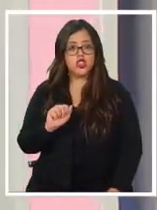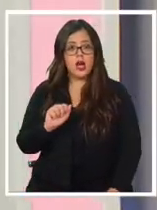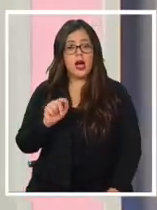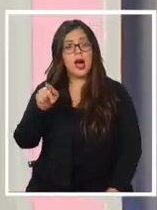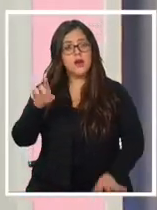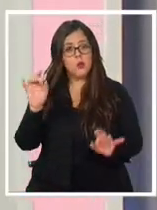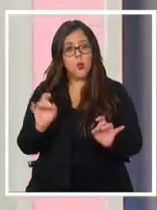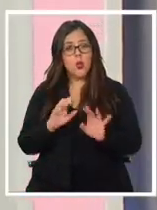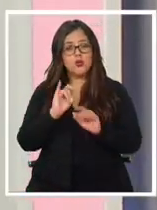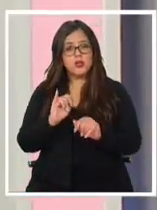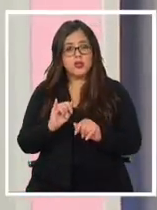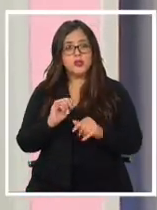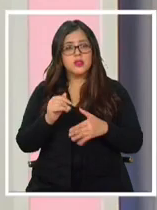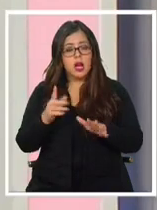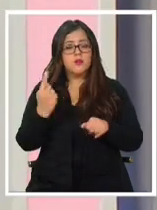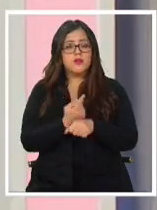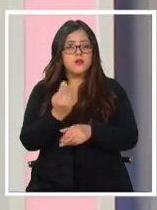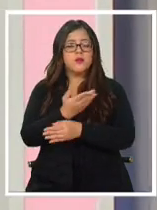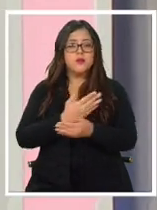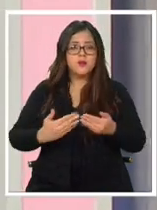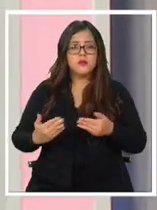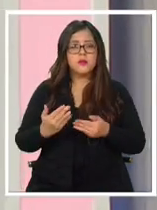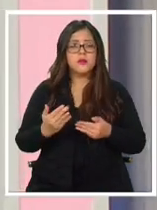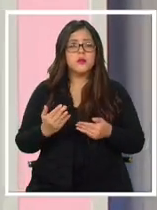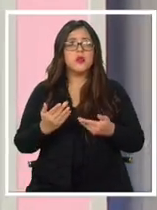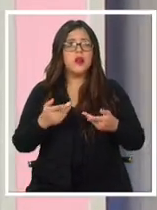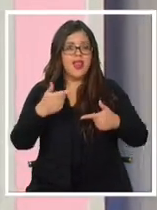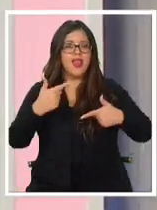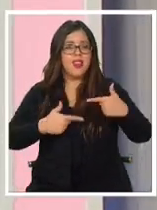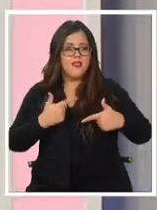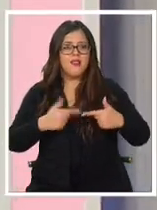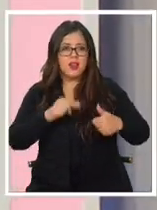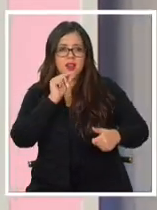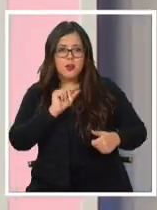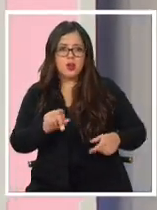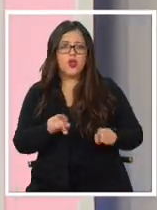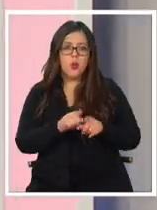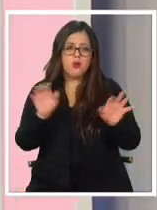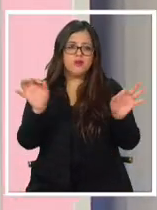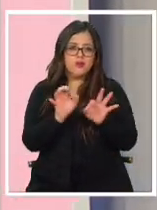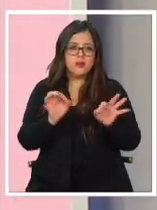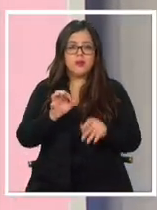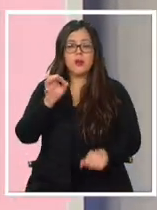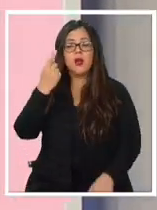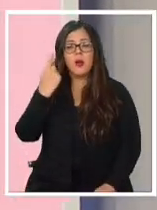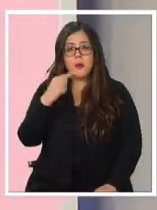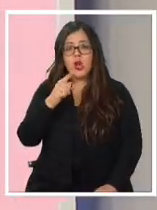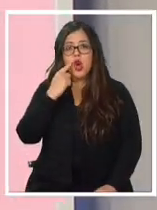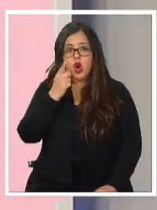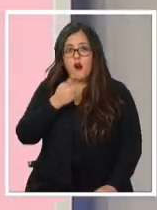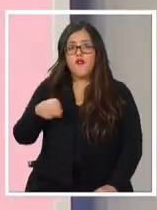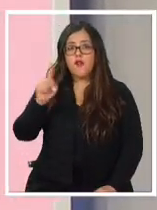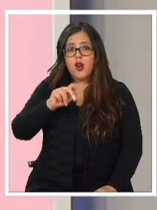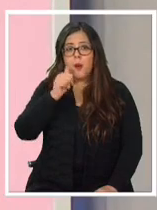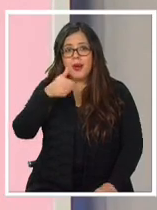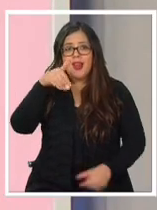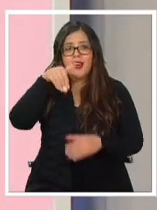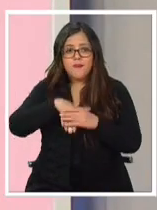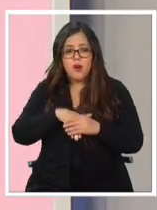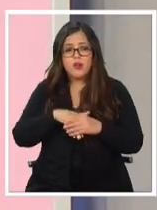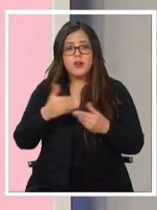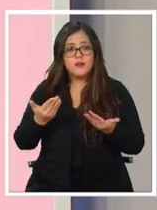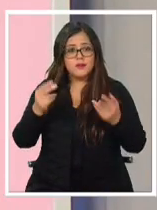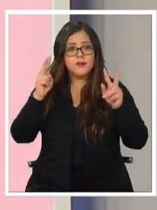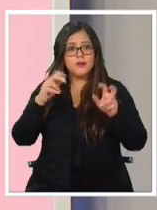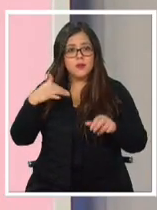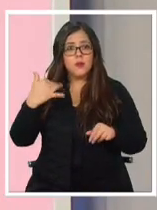es una posibilidad, se está conversando, no está cerrado y es el debate que viene y que les vamos a estar contando. Pero volvamos a lo que se vota mañana porque un